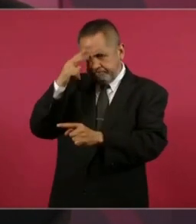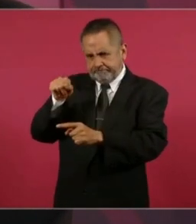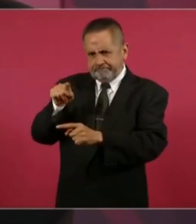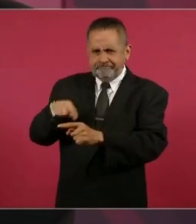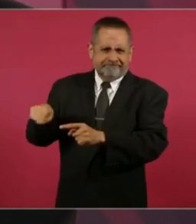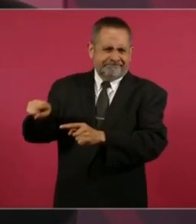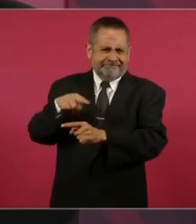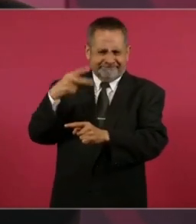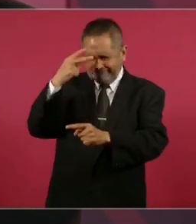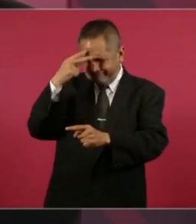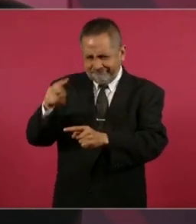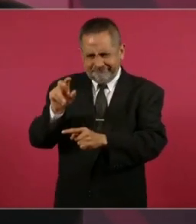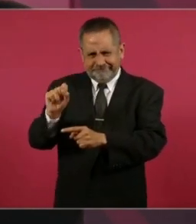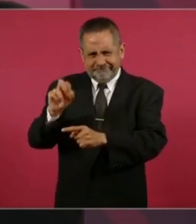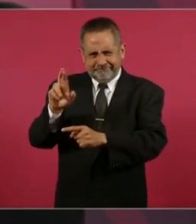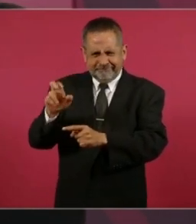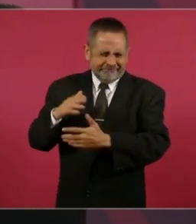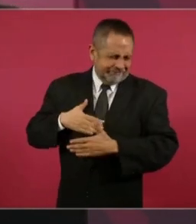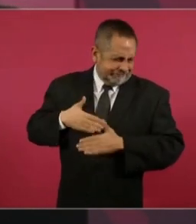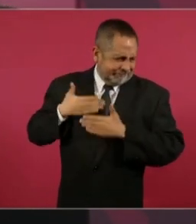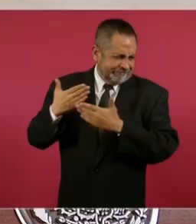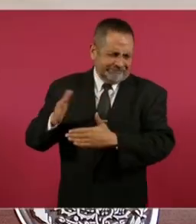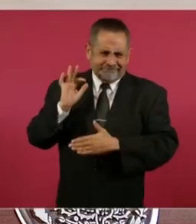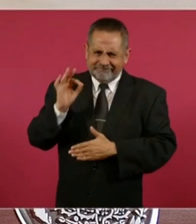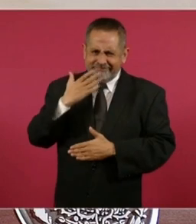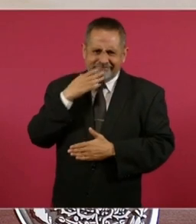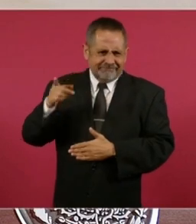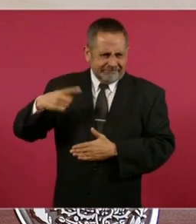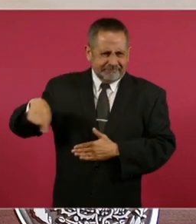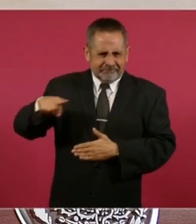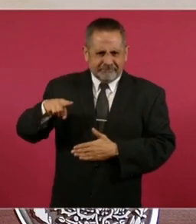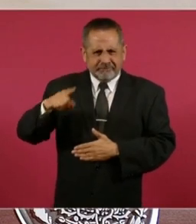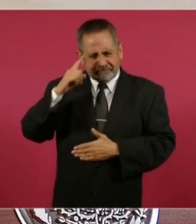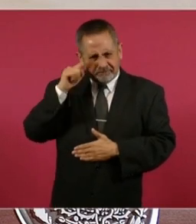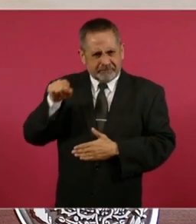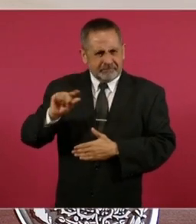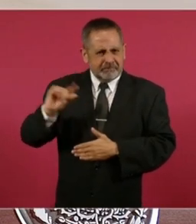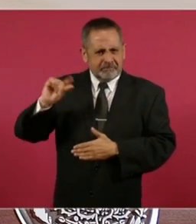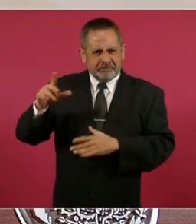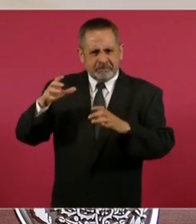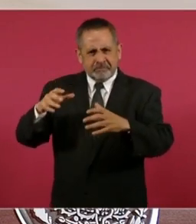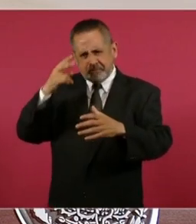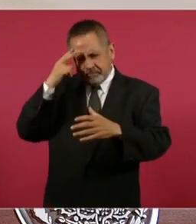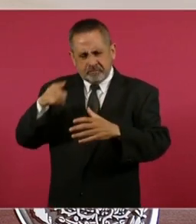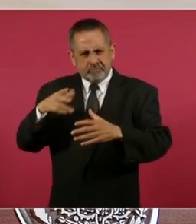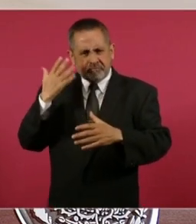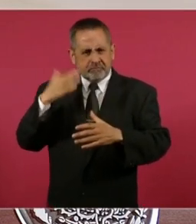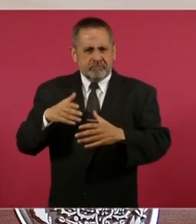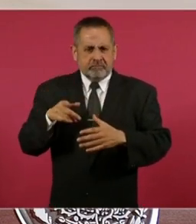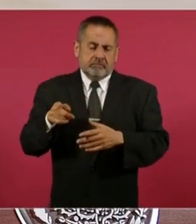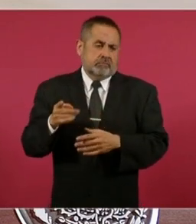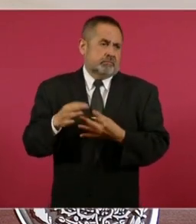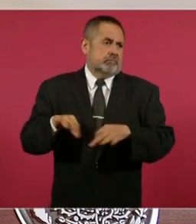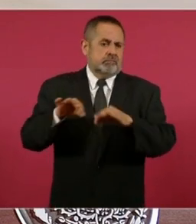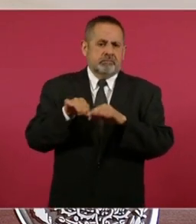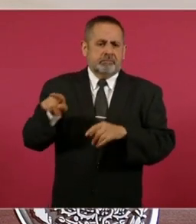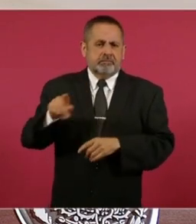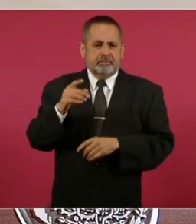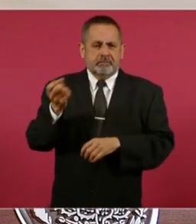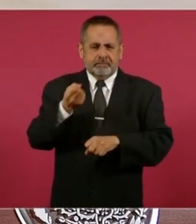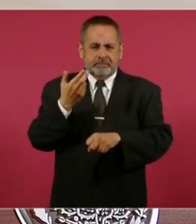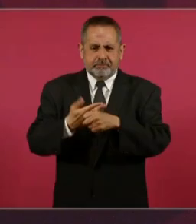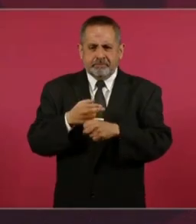mexicanos mucha mucha mucha confianza a los diplomáticos mexicanos y desde luego a la secretaria